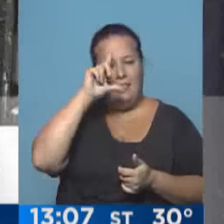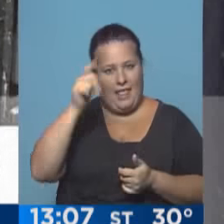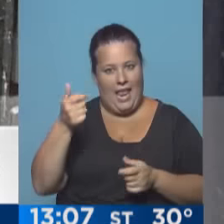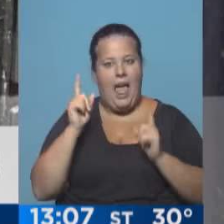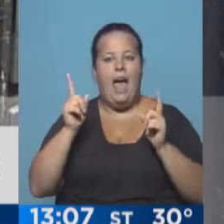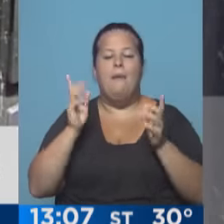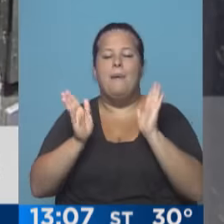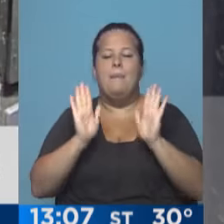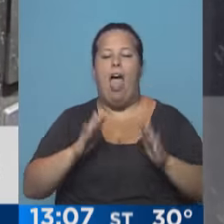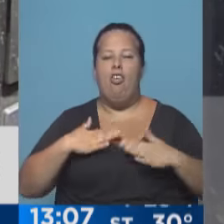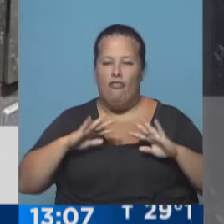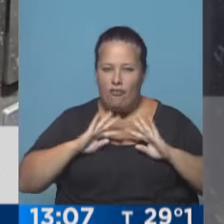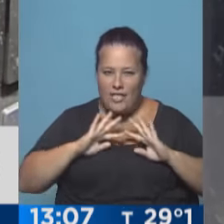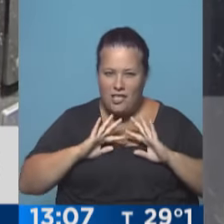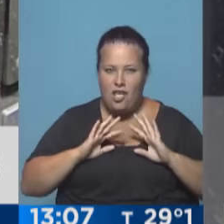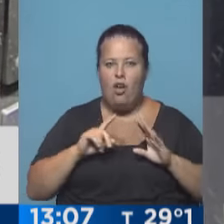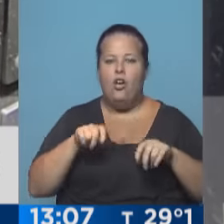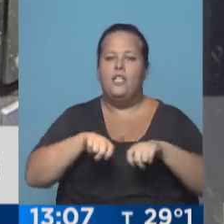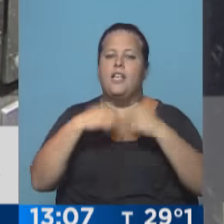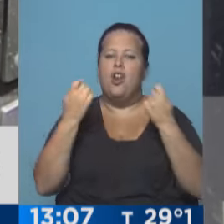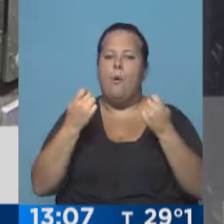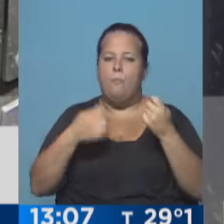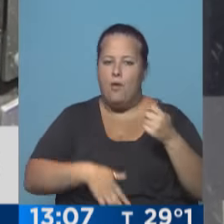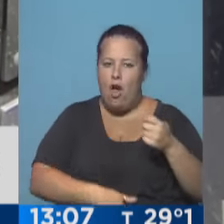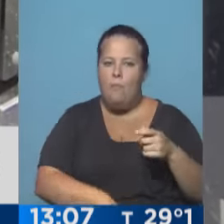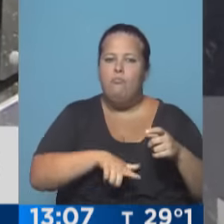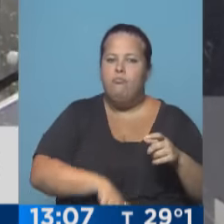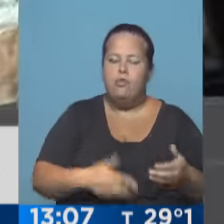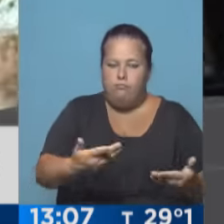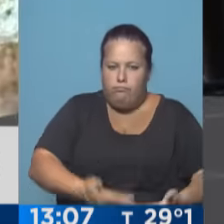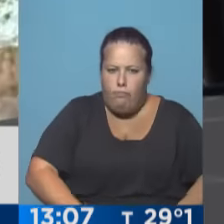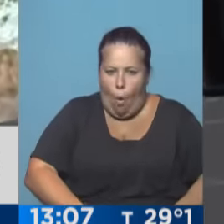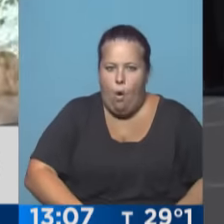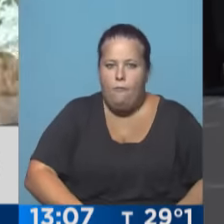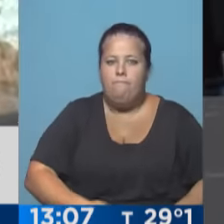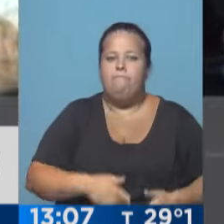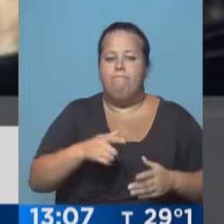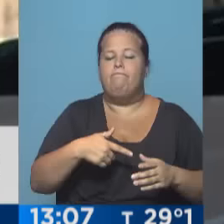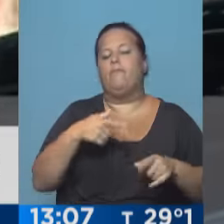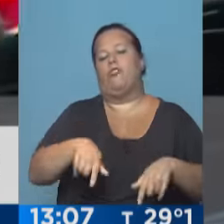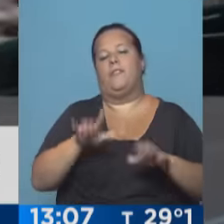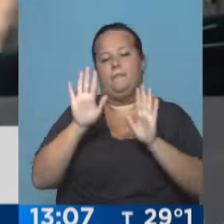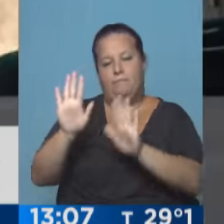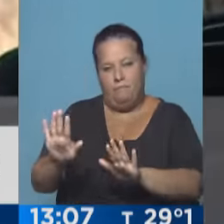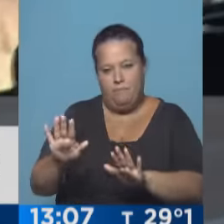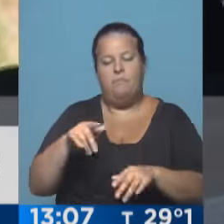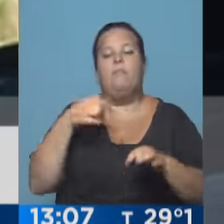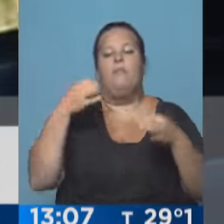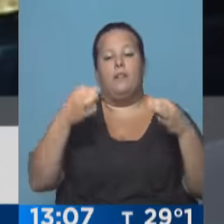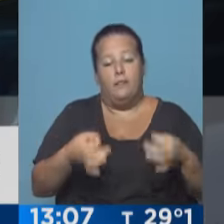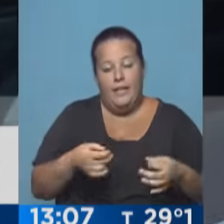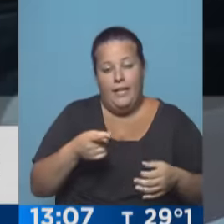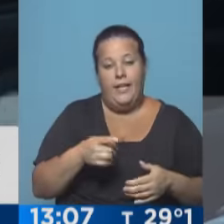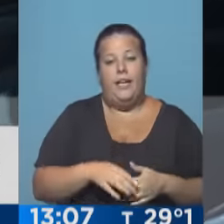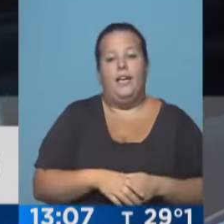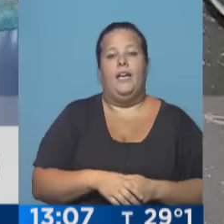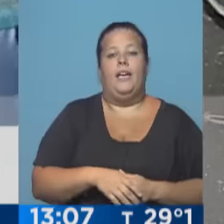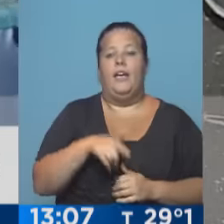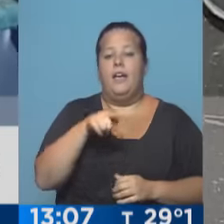profesor físico, quien tuvo una rotura de uretra por el golpe que se dio en la pelvis. Lo cierto es que